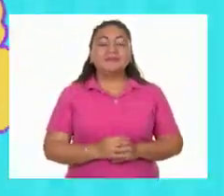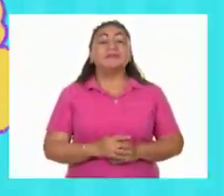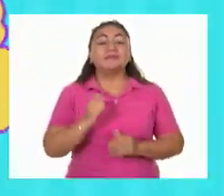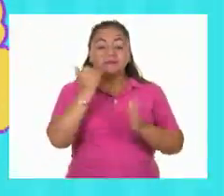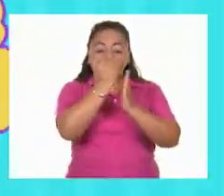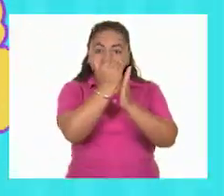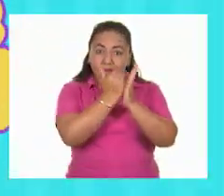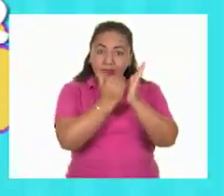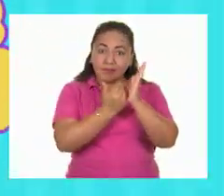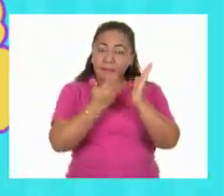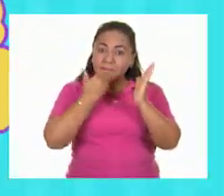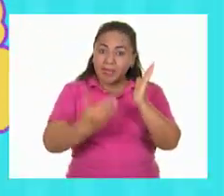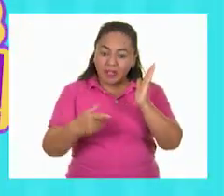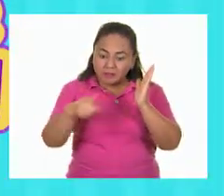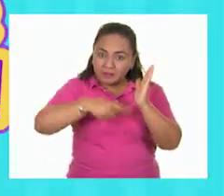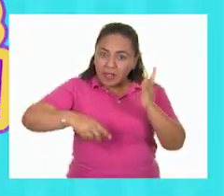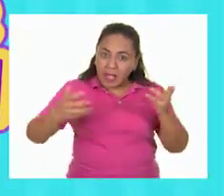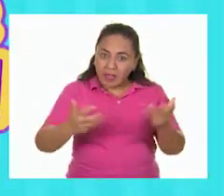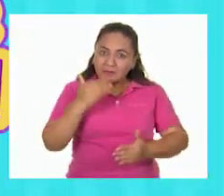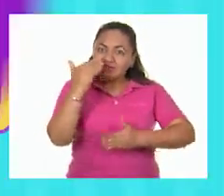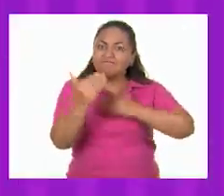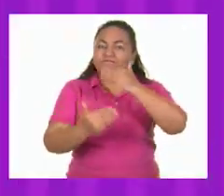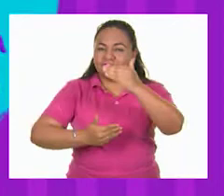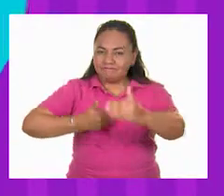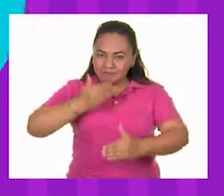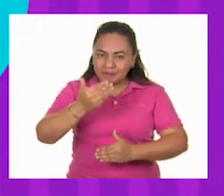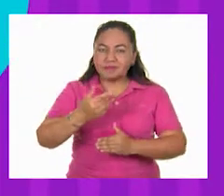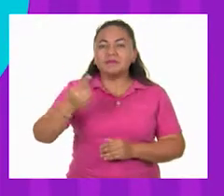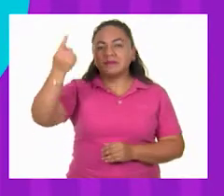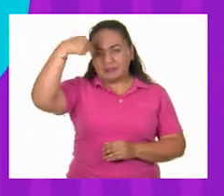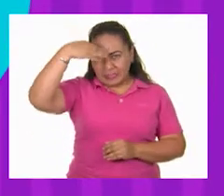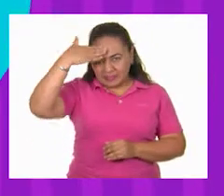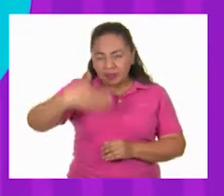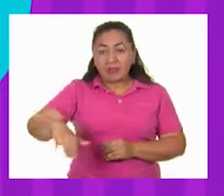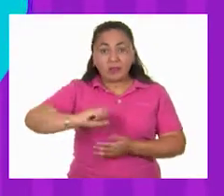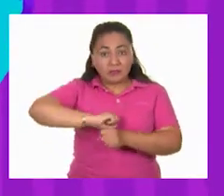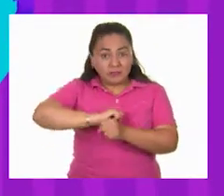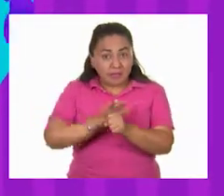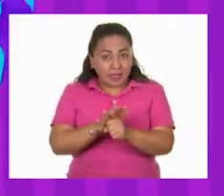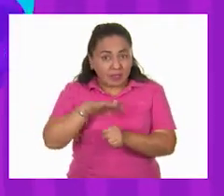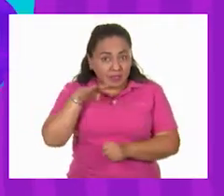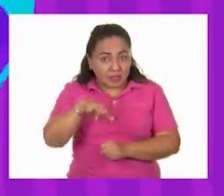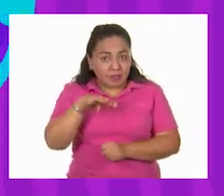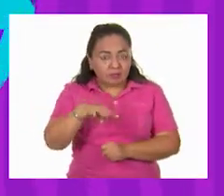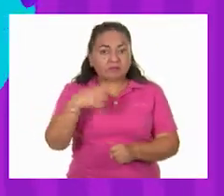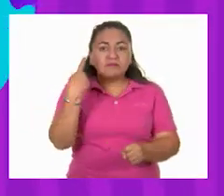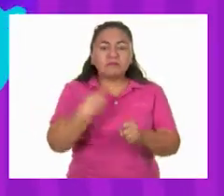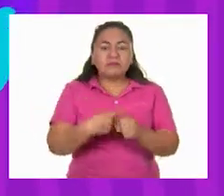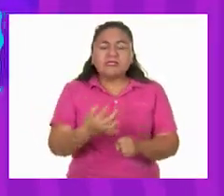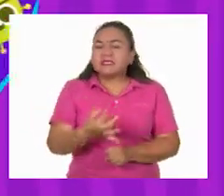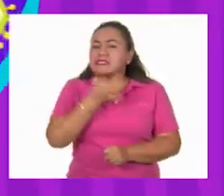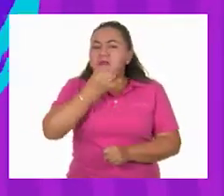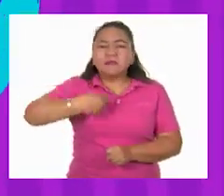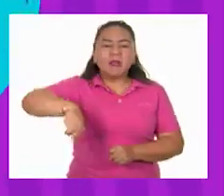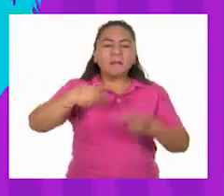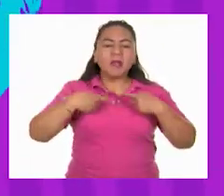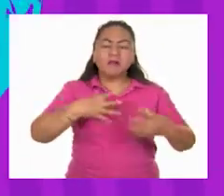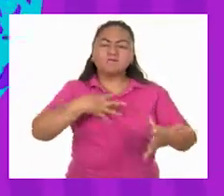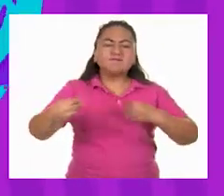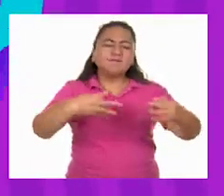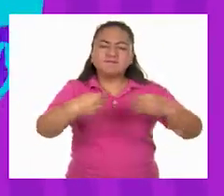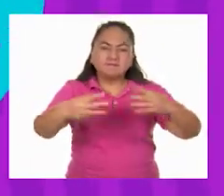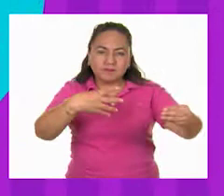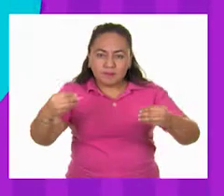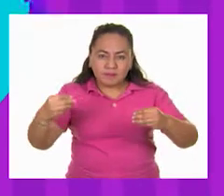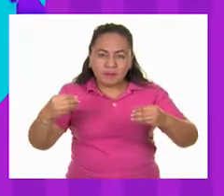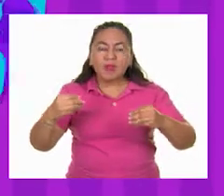Buenas prácticas para seguir adelante. Como todos sabemos, la COVID-19 es una enfermedad que se contagia muy fácilmente entre las